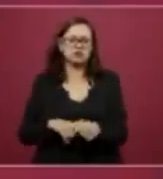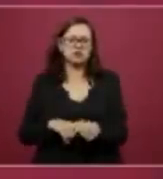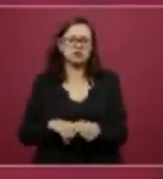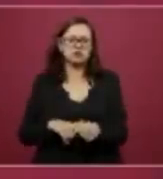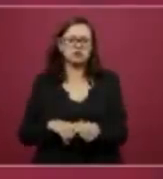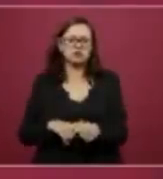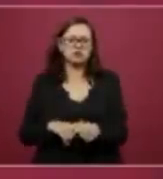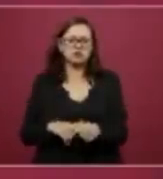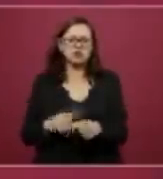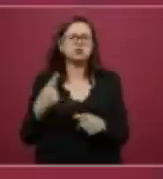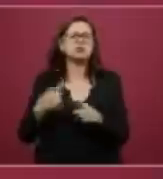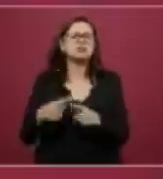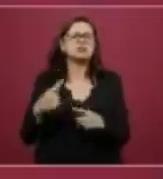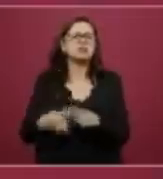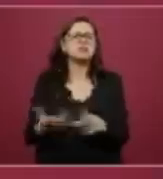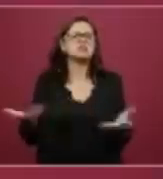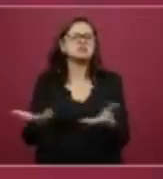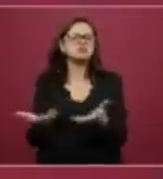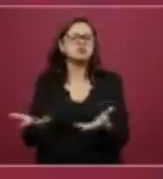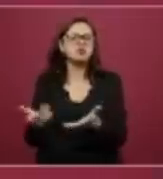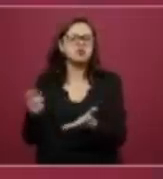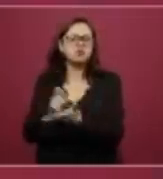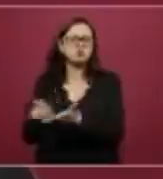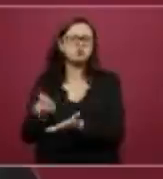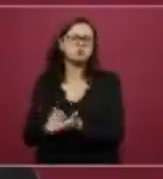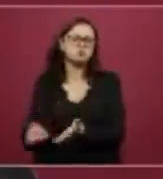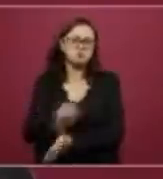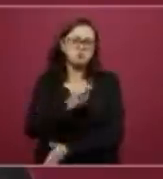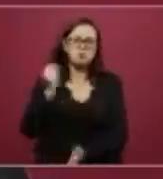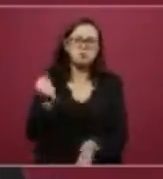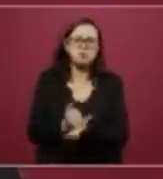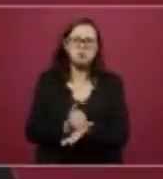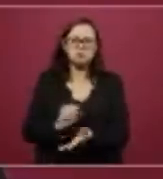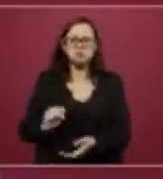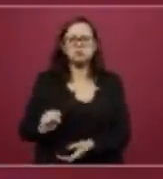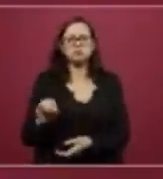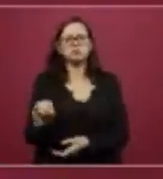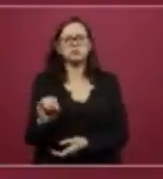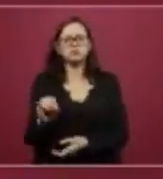mandó a hacer o lo aprobó